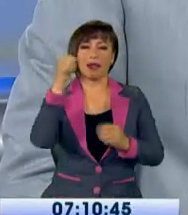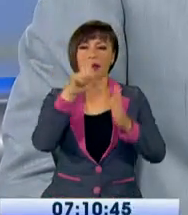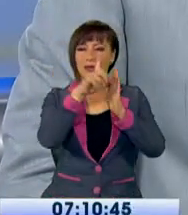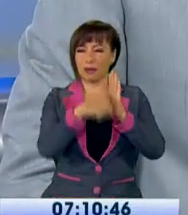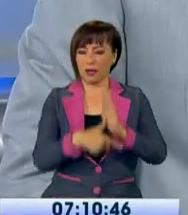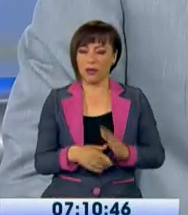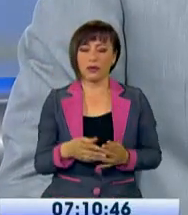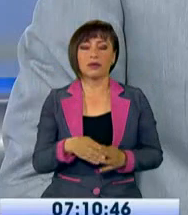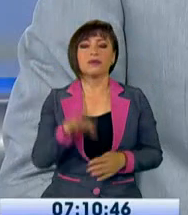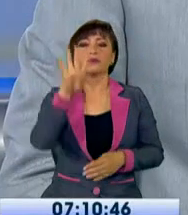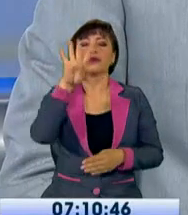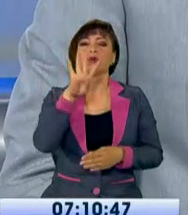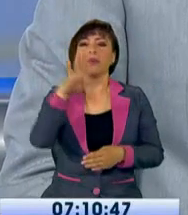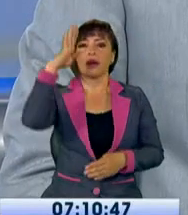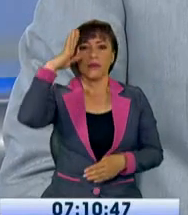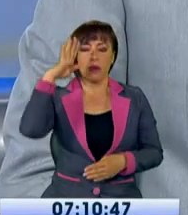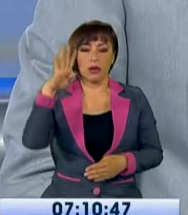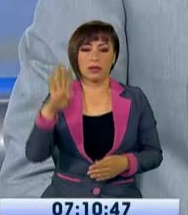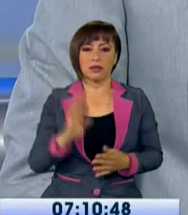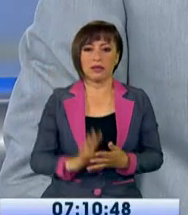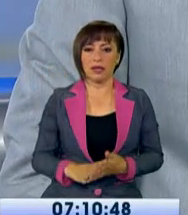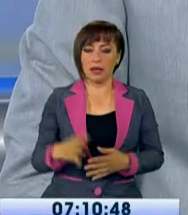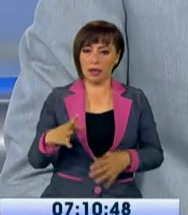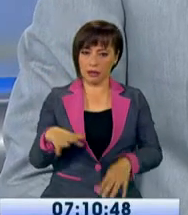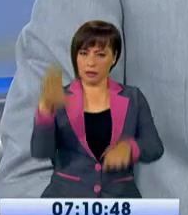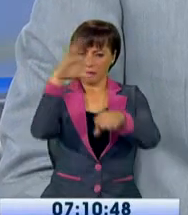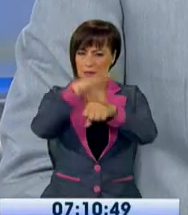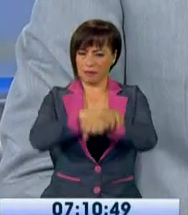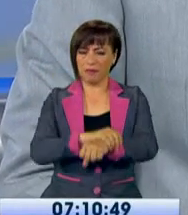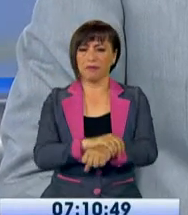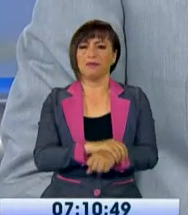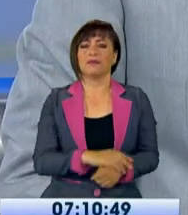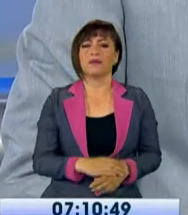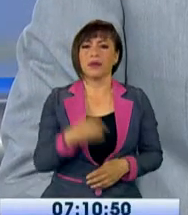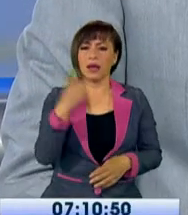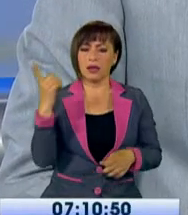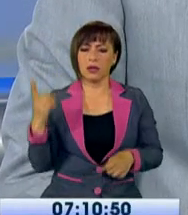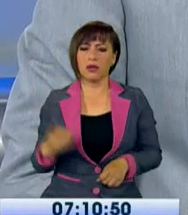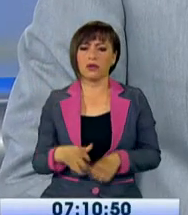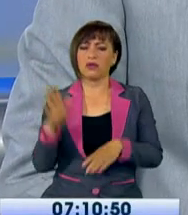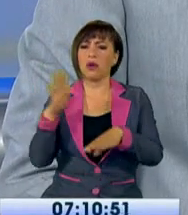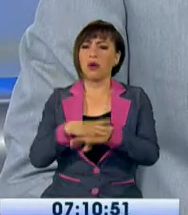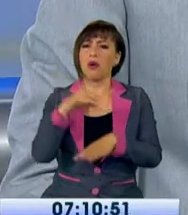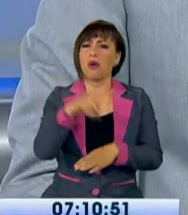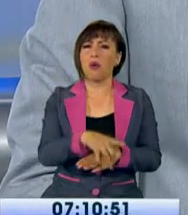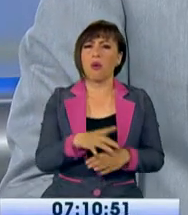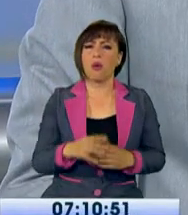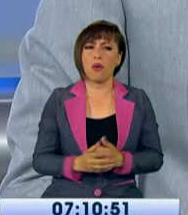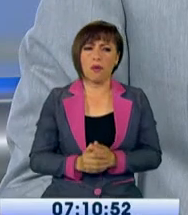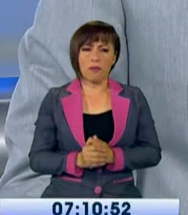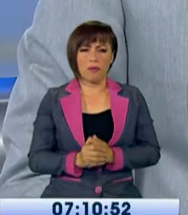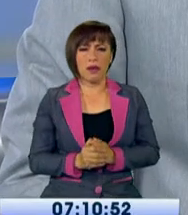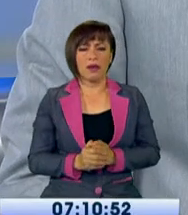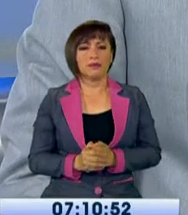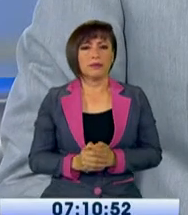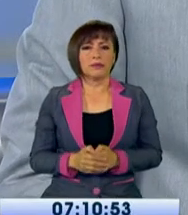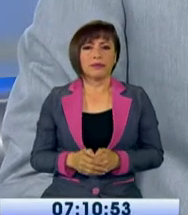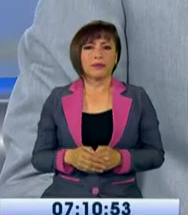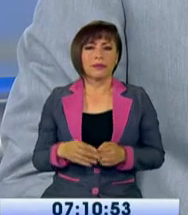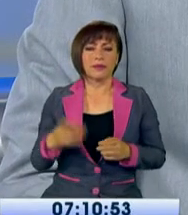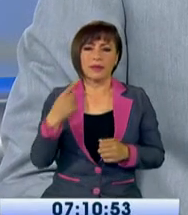7:10, 4 policías quedaron detenidos en Siksik, provincia de La Suay. Ellos son acusados por el delito de concusión. Según los testigos, los